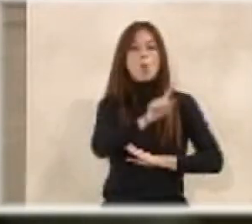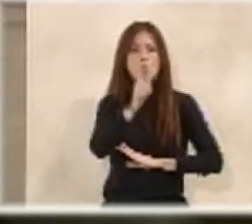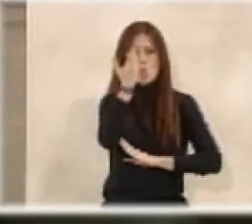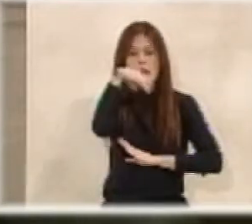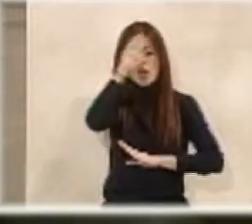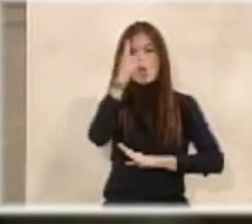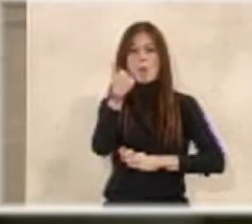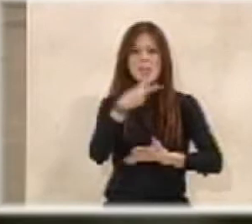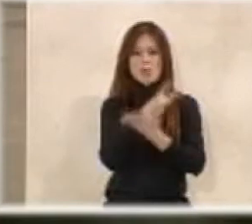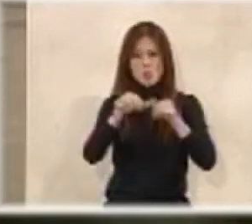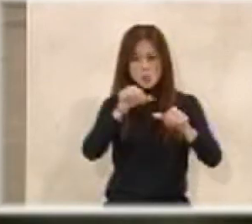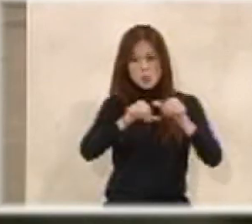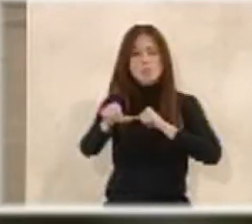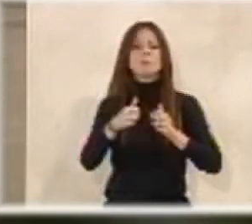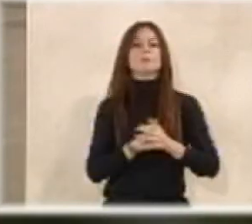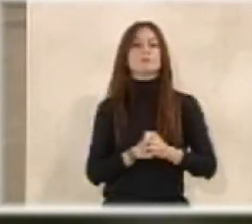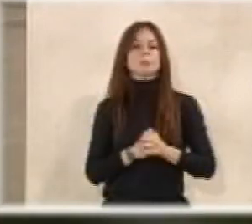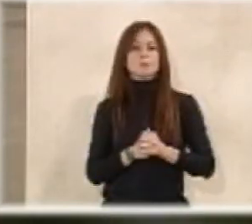del 2018. Muchísimas gracias, señor alcalde.